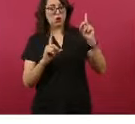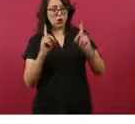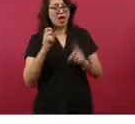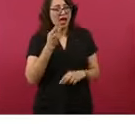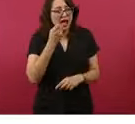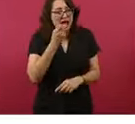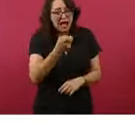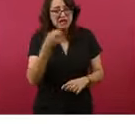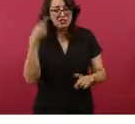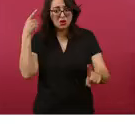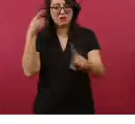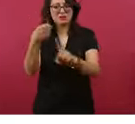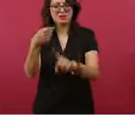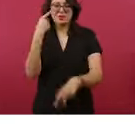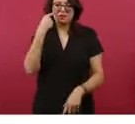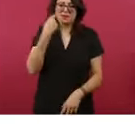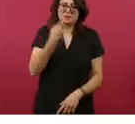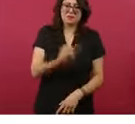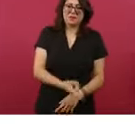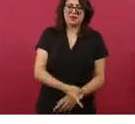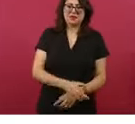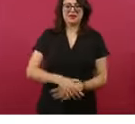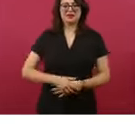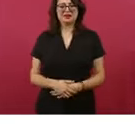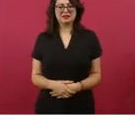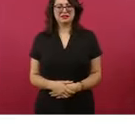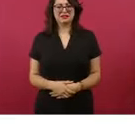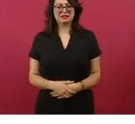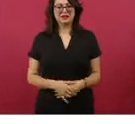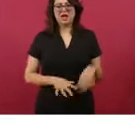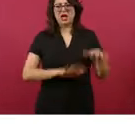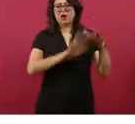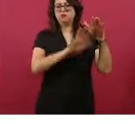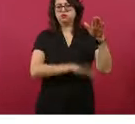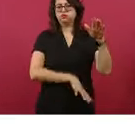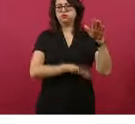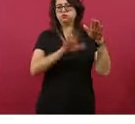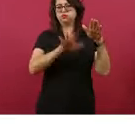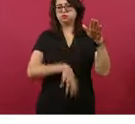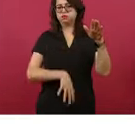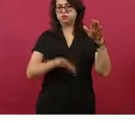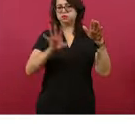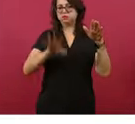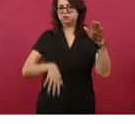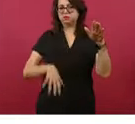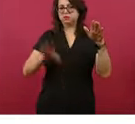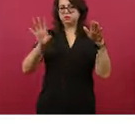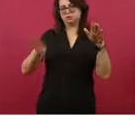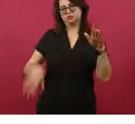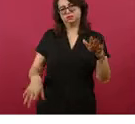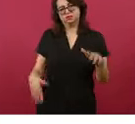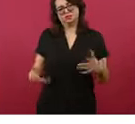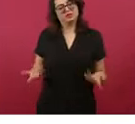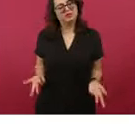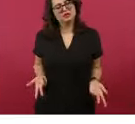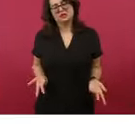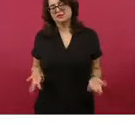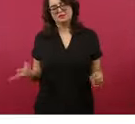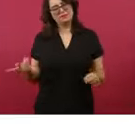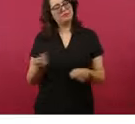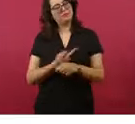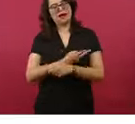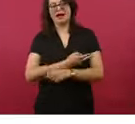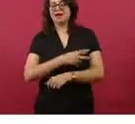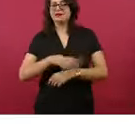gubernamental. Vean nada más, 8 columnas. Se pasan, sí se pasan. Vamos